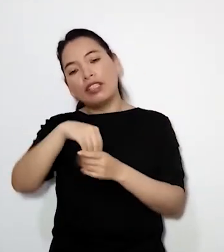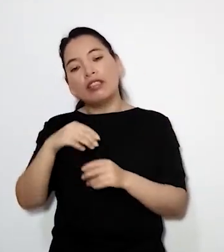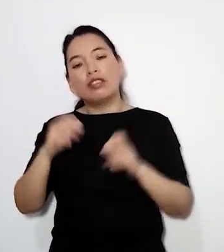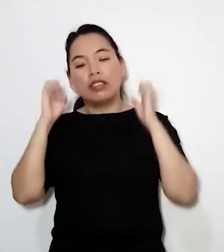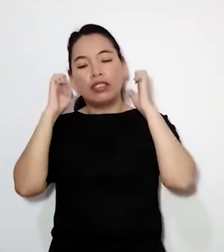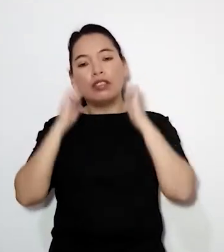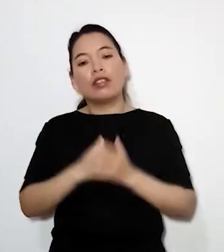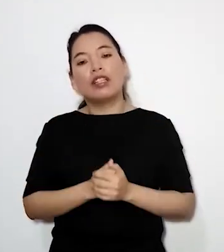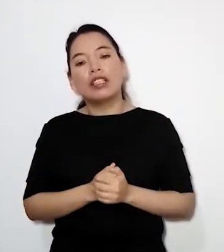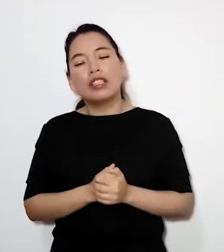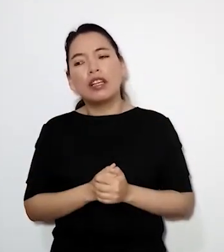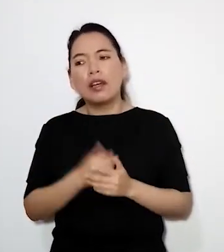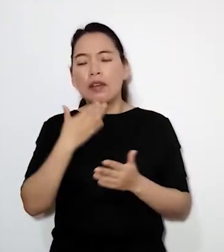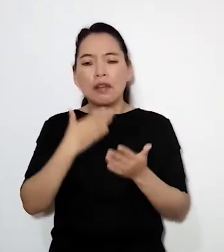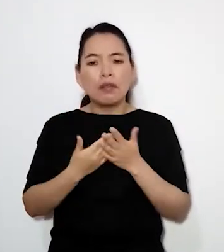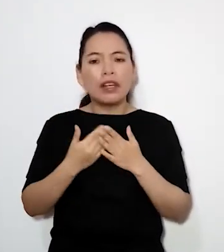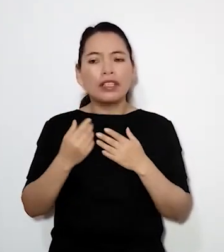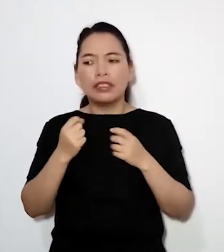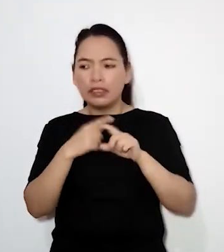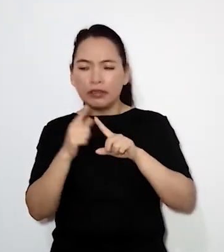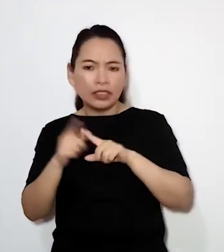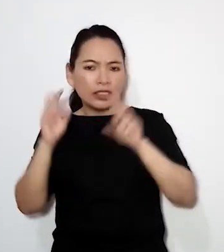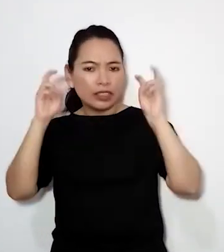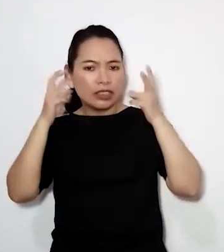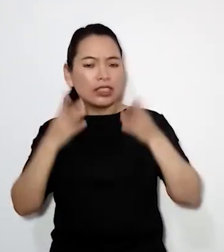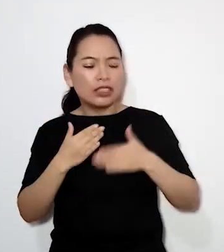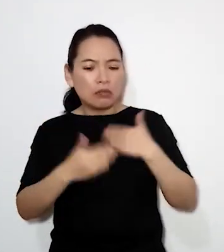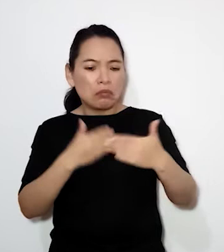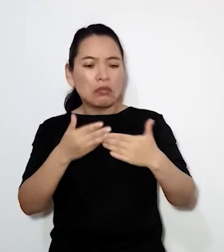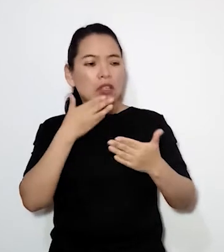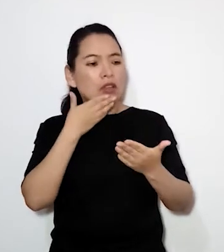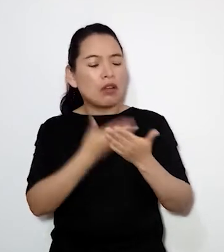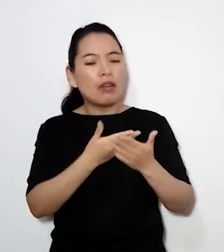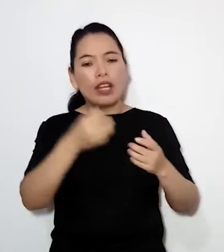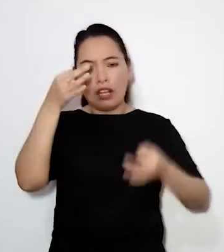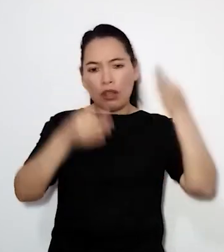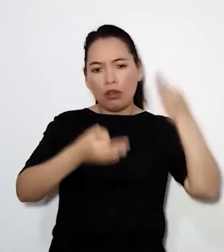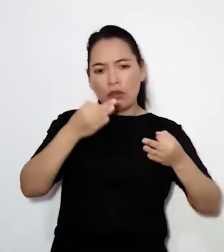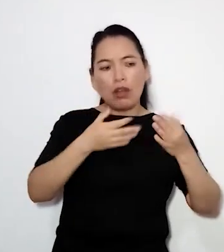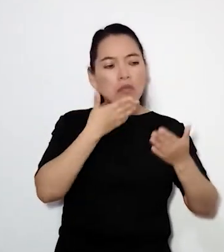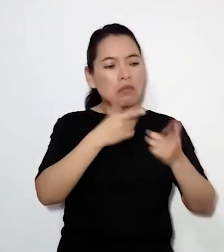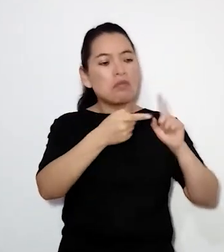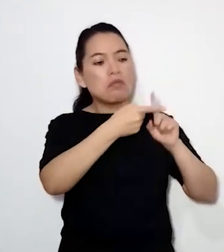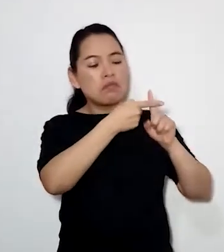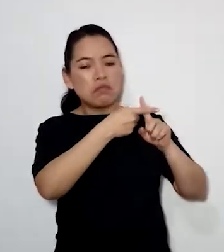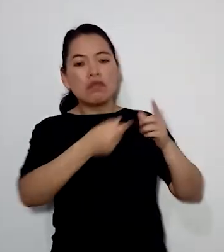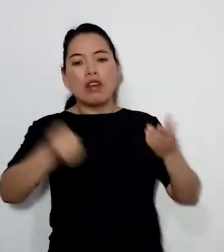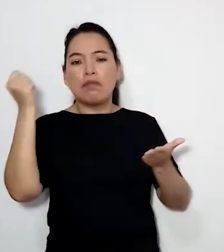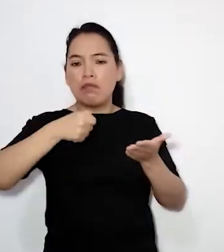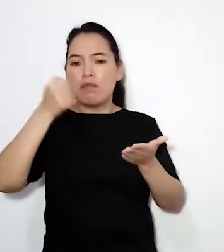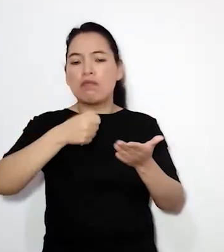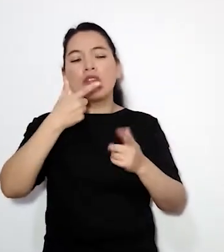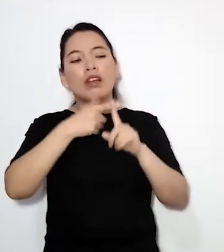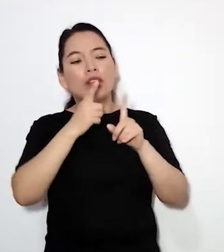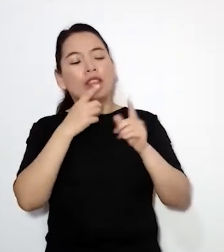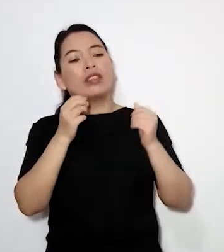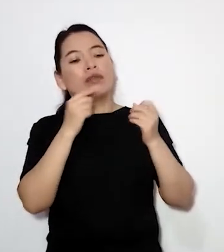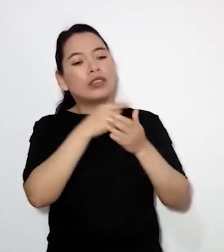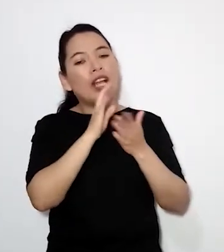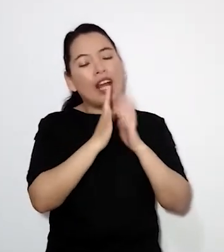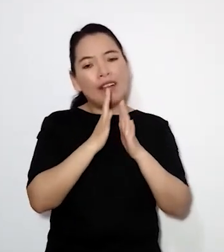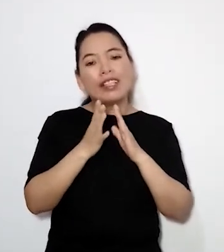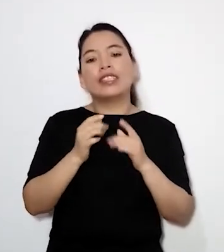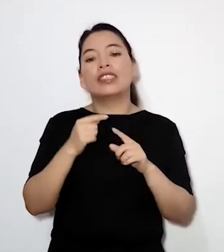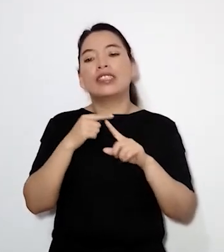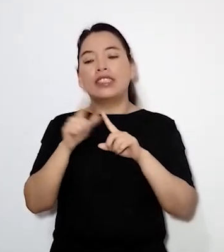las argumentaciones de las sentencias pueden mejorar, digamos, muchas veces usan un lenguaje estigmatizante, no ajustado a la convención,